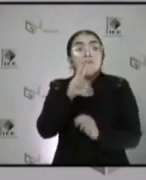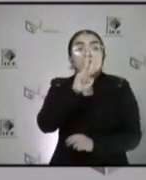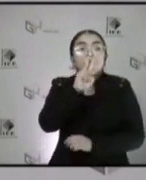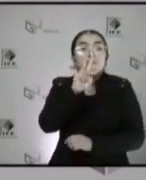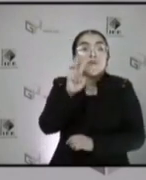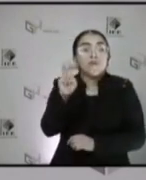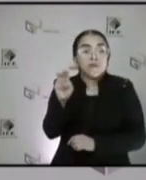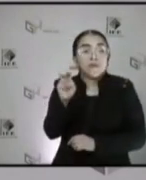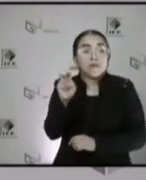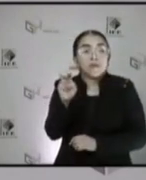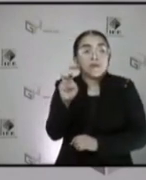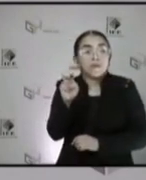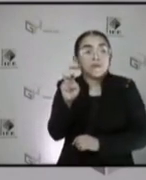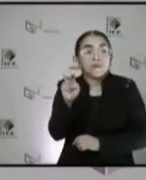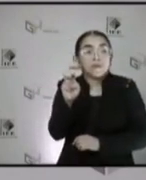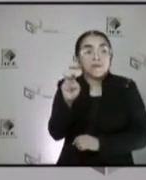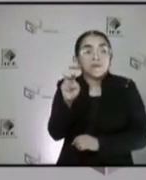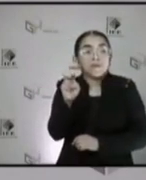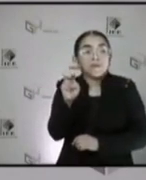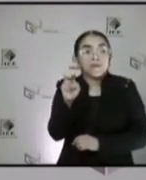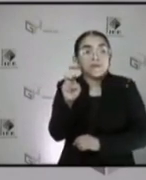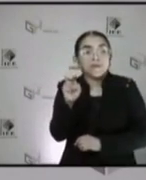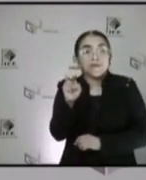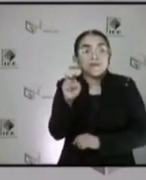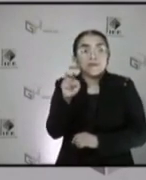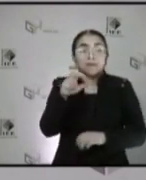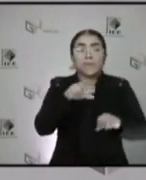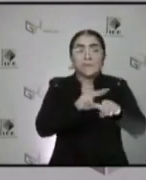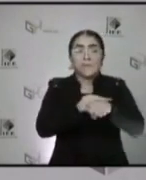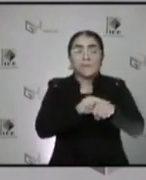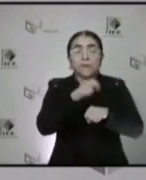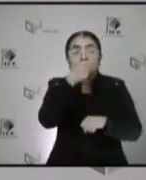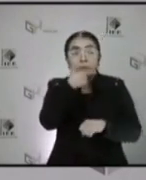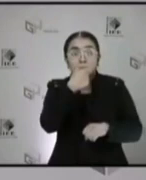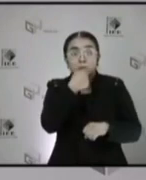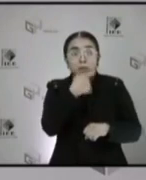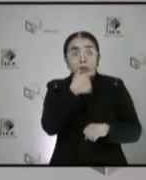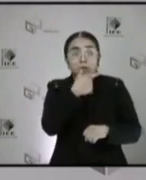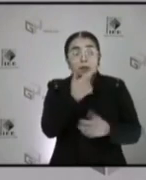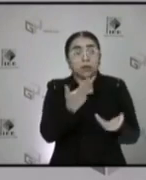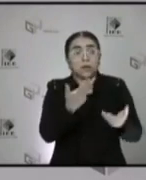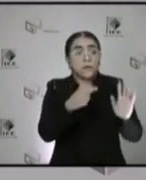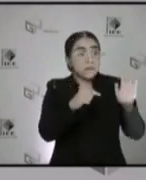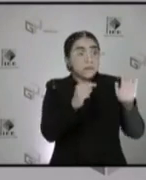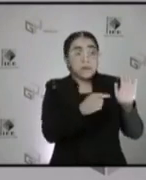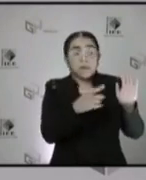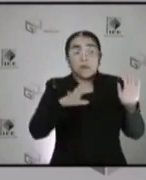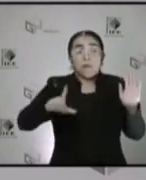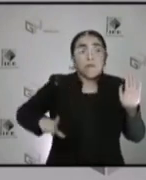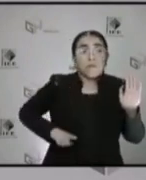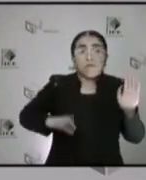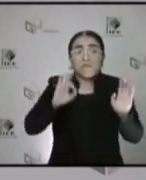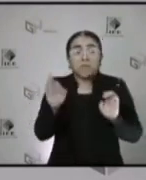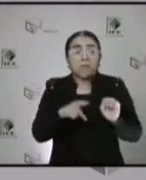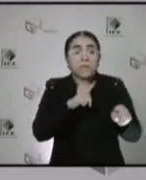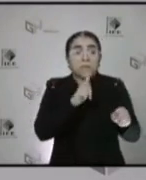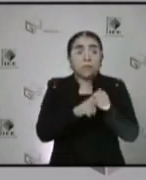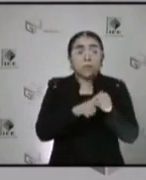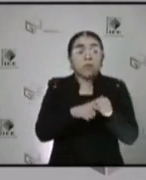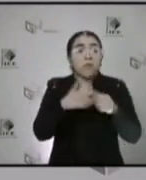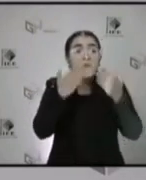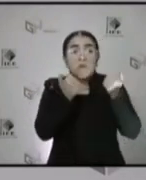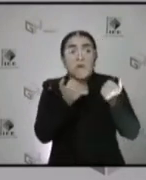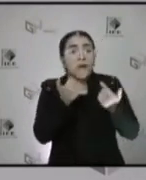claves que se llaman, para ser exactos, son medicinas para la población en general, el gobierno federal no aceptó 200